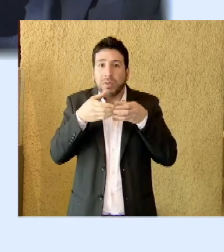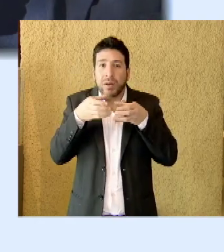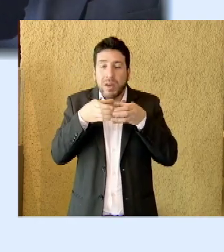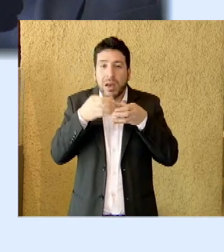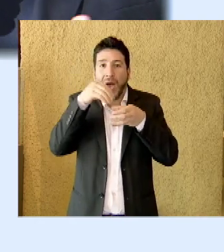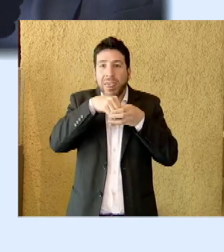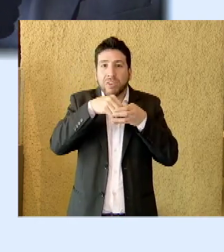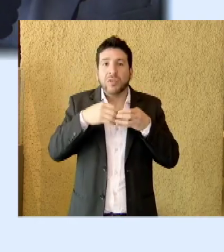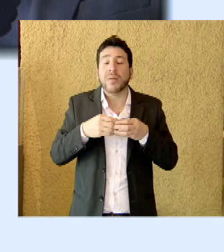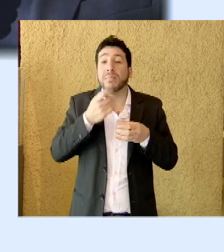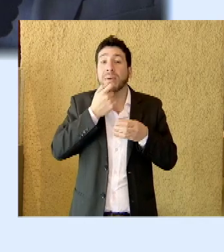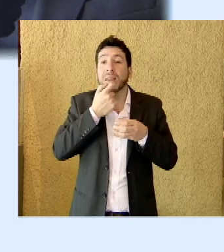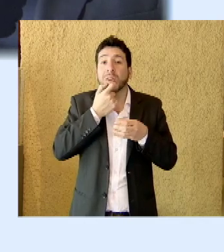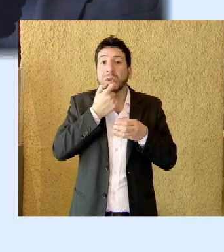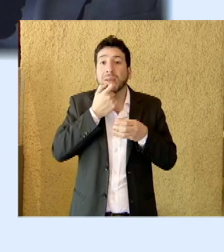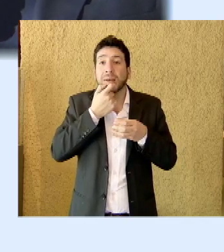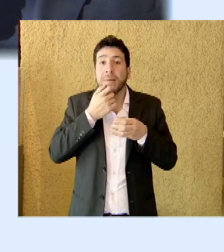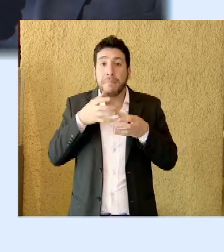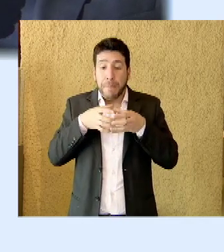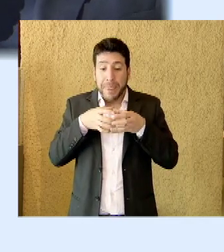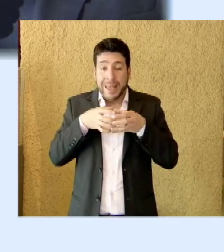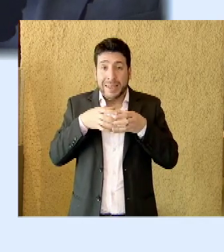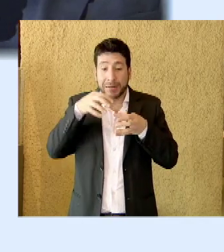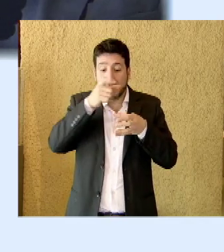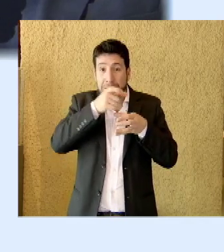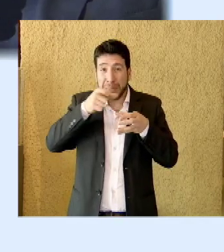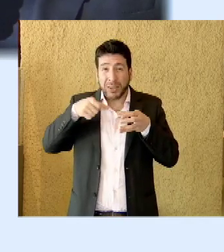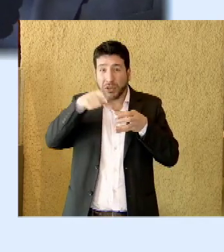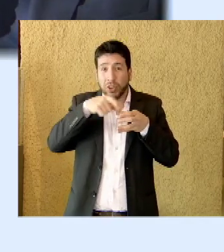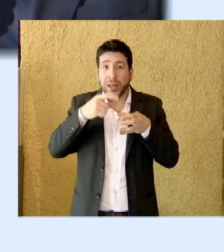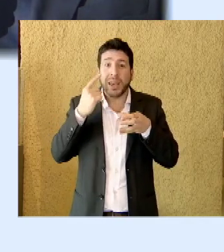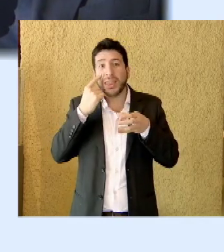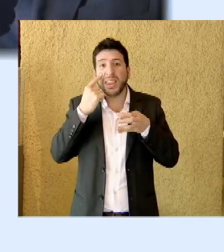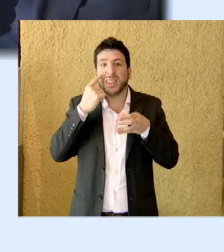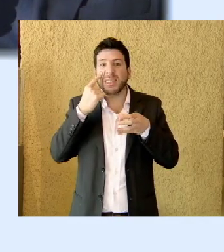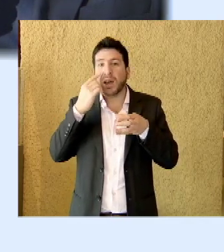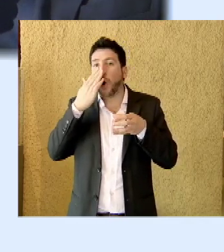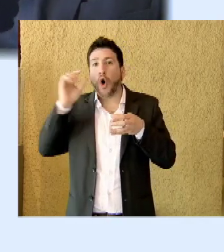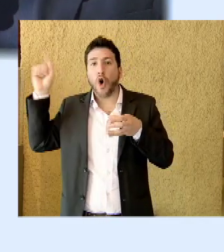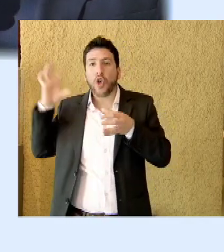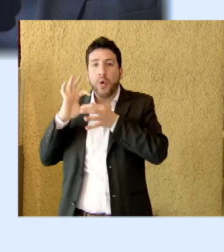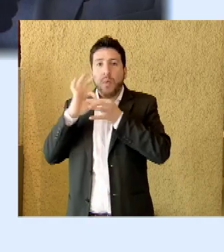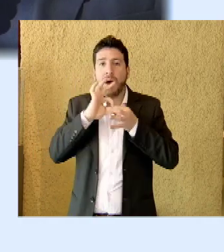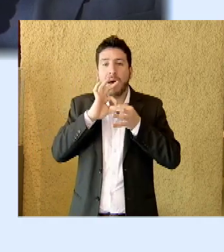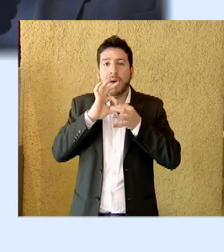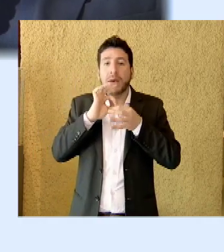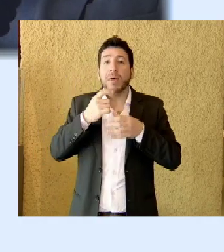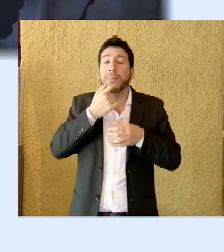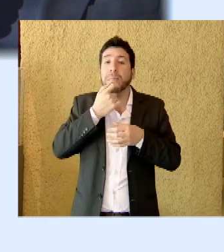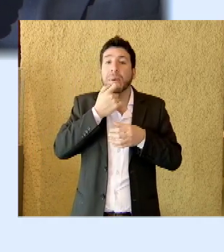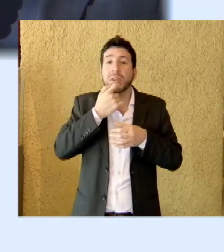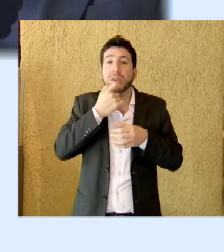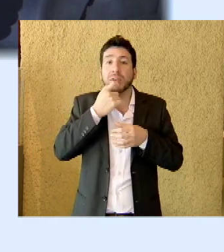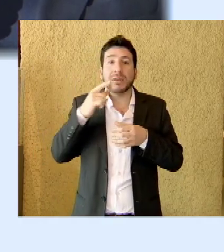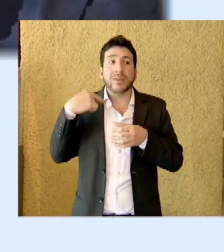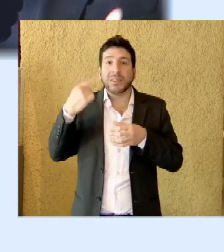entonces. Mendoza dependía en ese momento de la intendencia de Córdoba del Tucumán. Y Mendoza siempre había sido capital